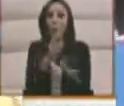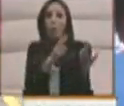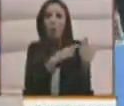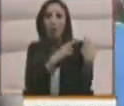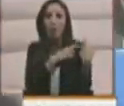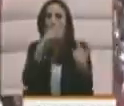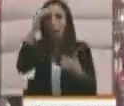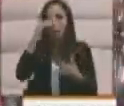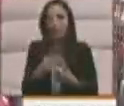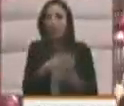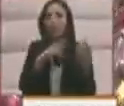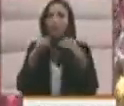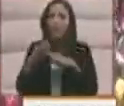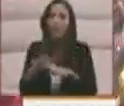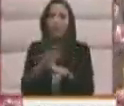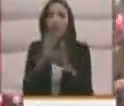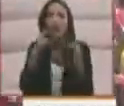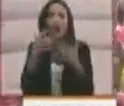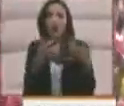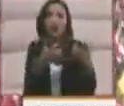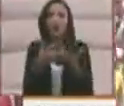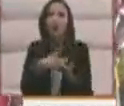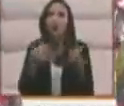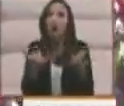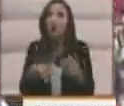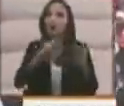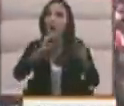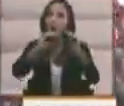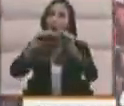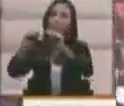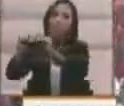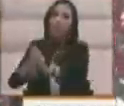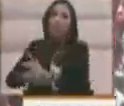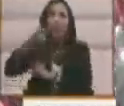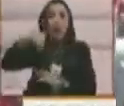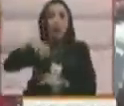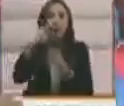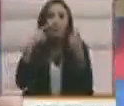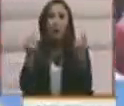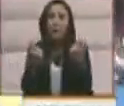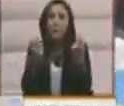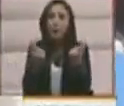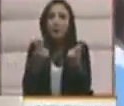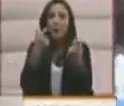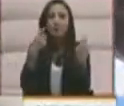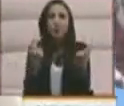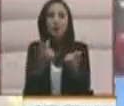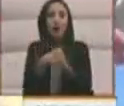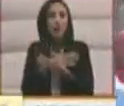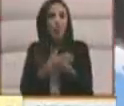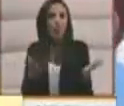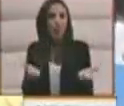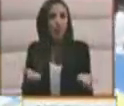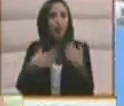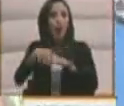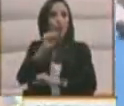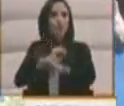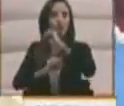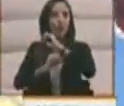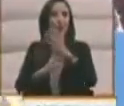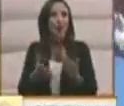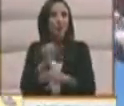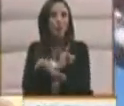resultado. Por eso es que hay que llamar al pueblo a estar alerta, a estar dispuestos a batallar siempre por nuestra